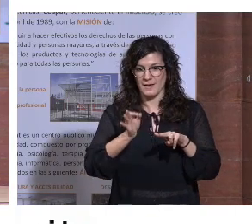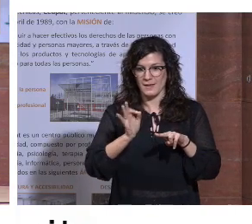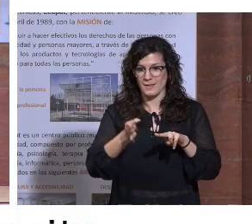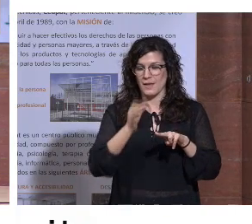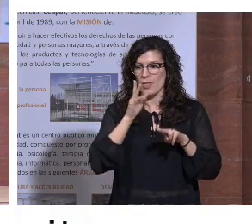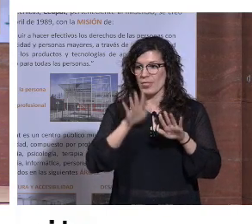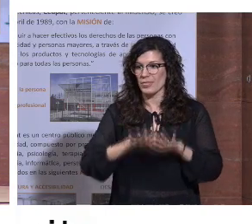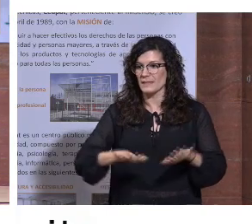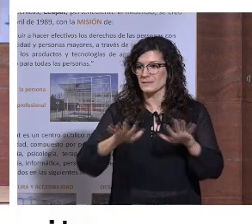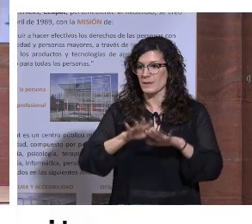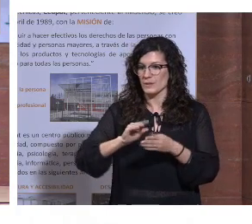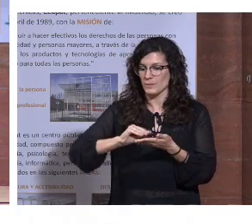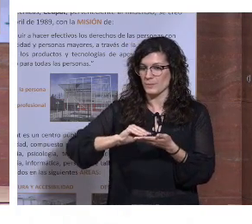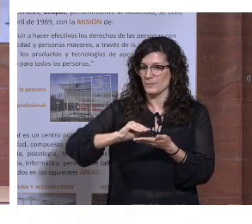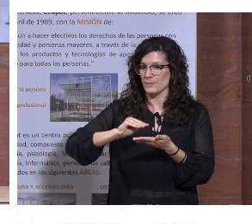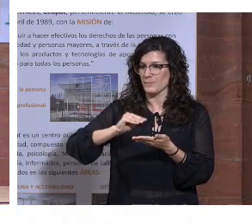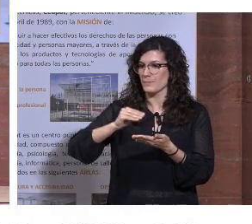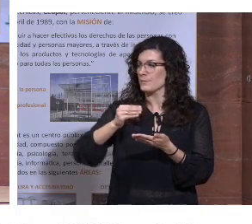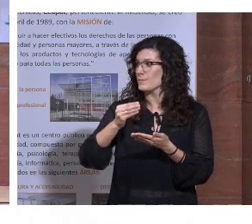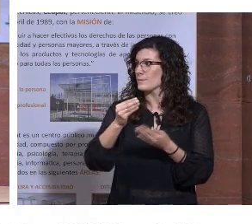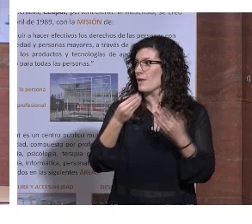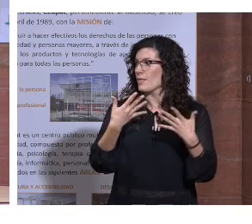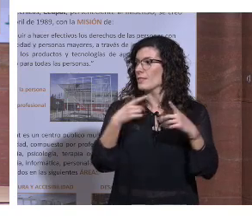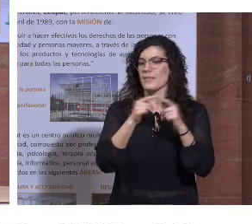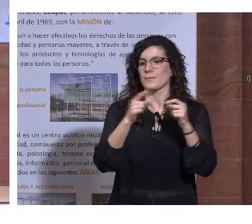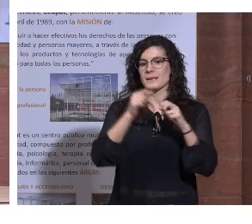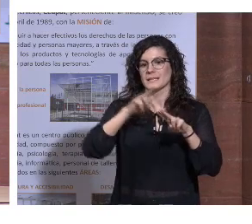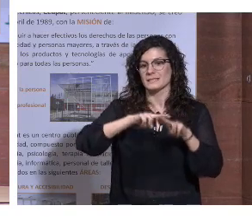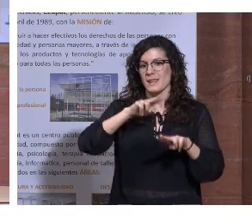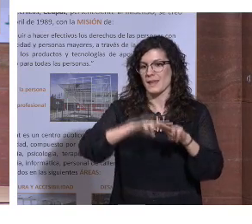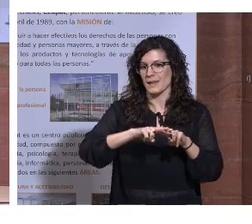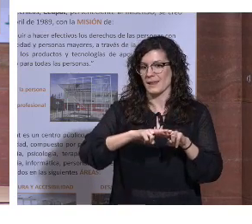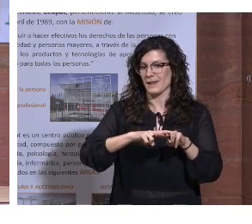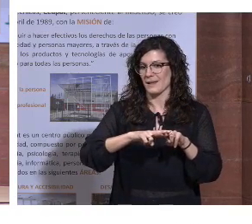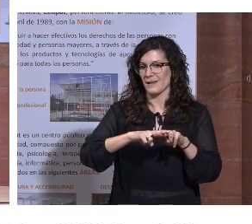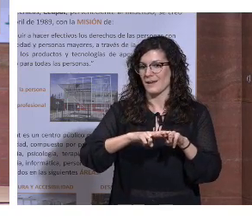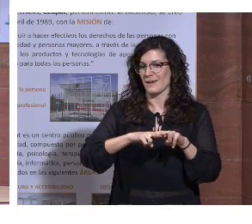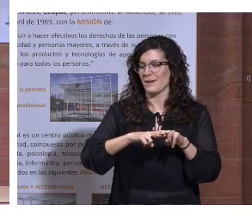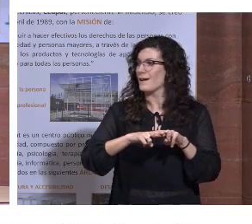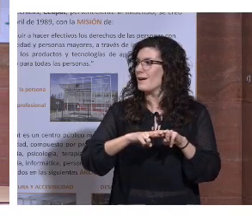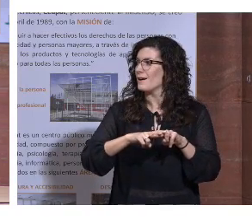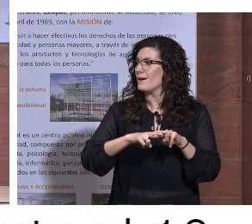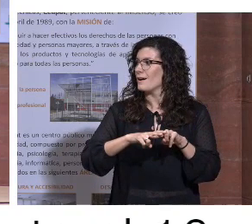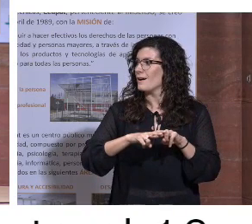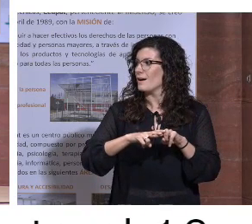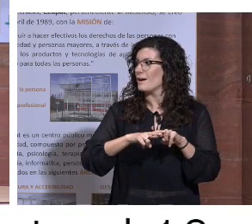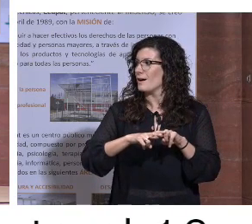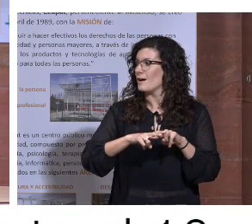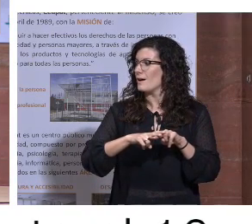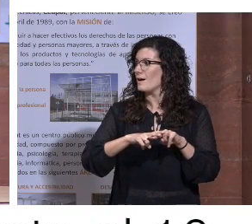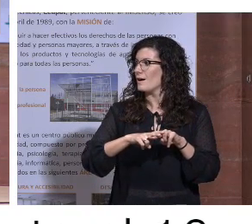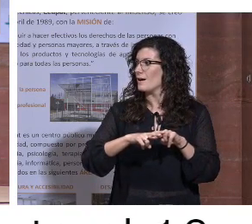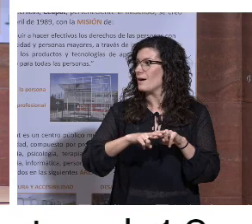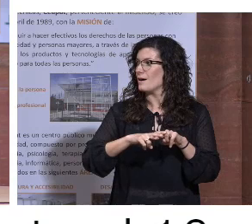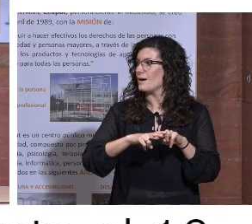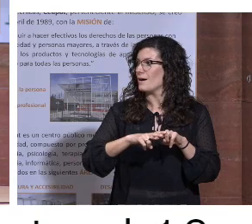despacito levantar la carta. El 10 de picas, que era negra. Le damos la vuelta. Dale la vuelta.